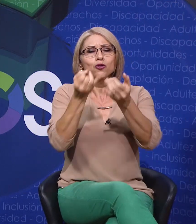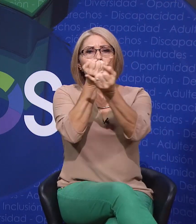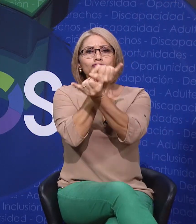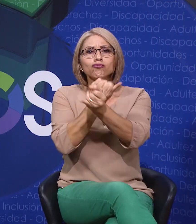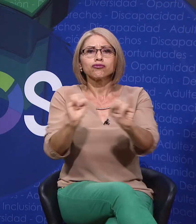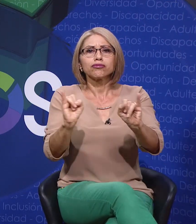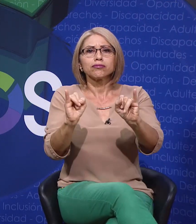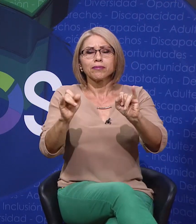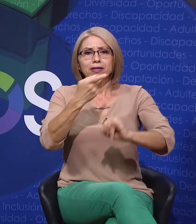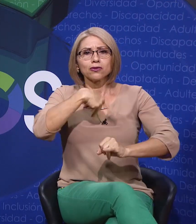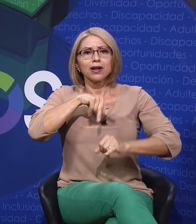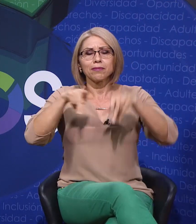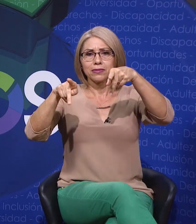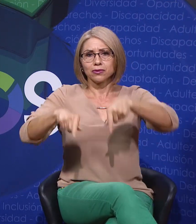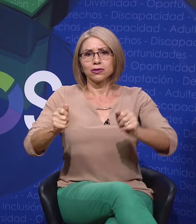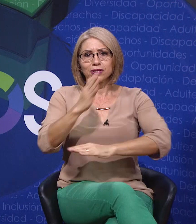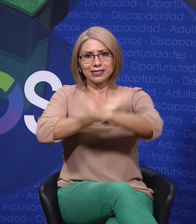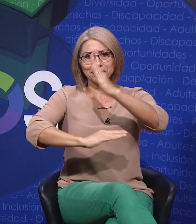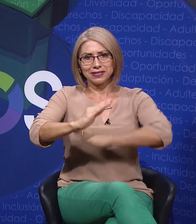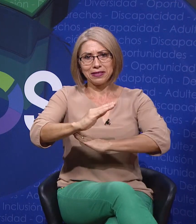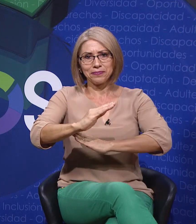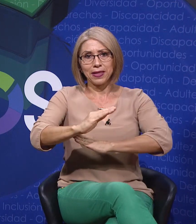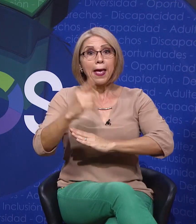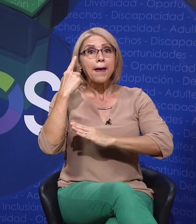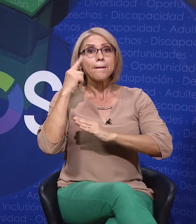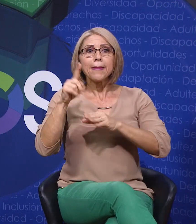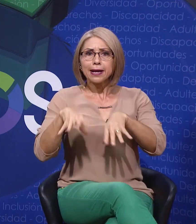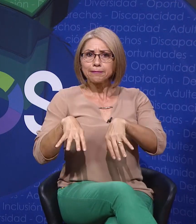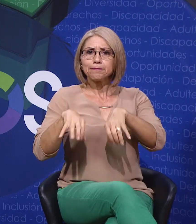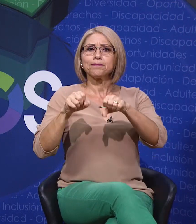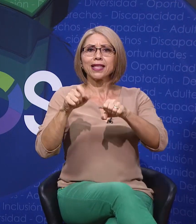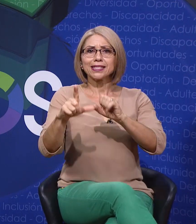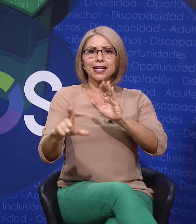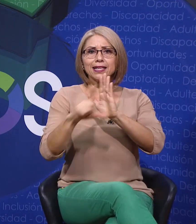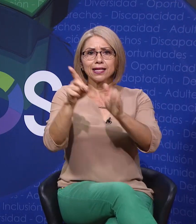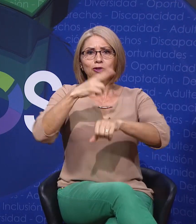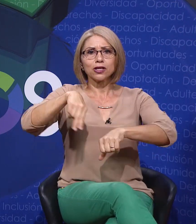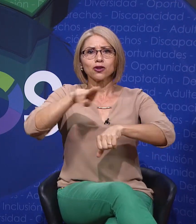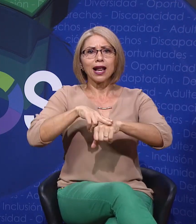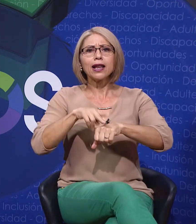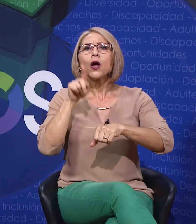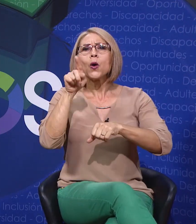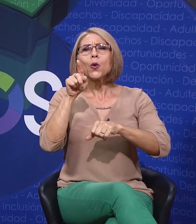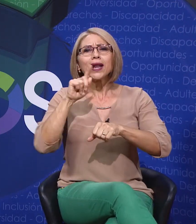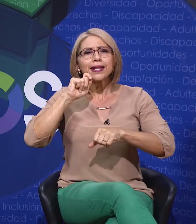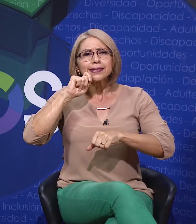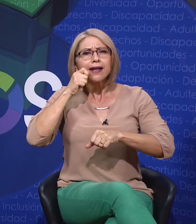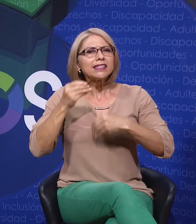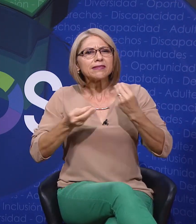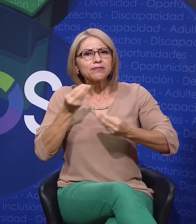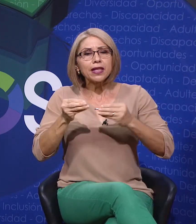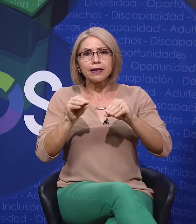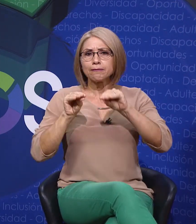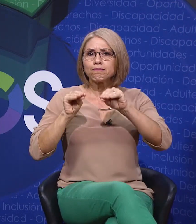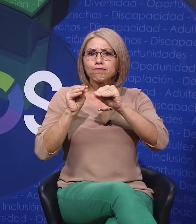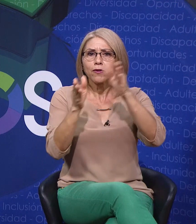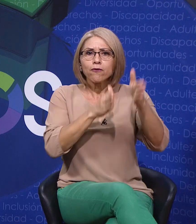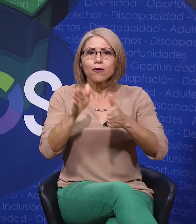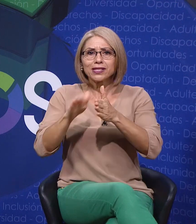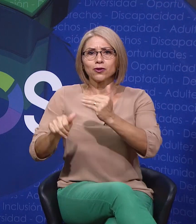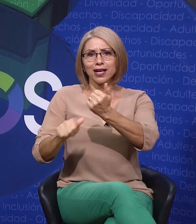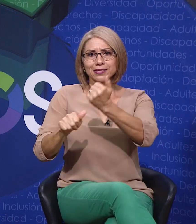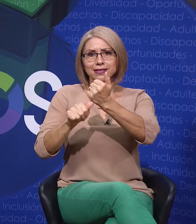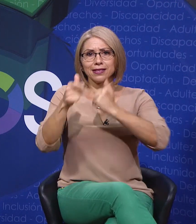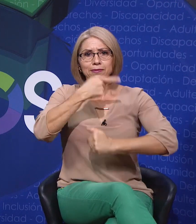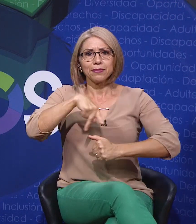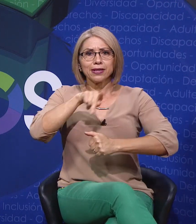Autonomía Personal de las Personas con Discapacidad. Para ejecutar esta legislación nacional, una de las claves era la formación de asistentes personales